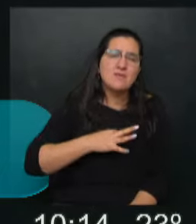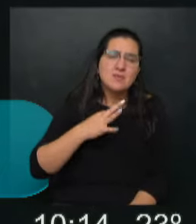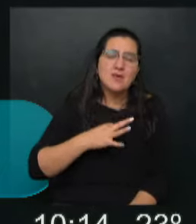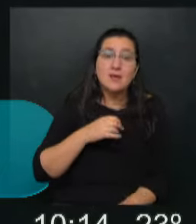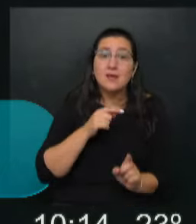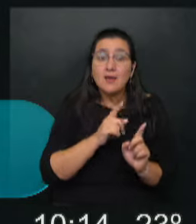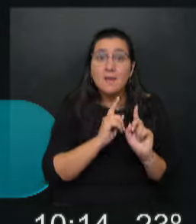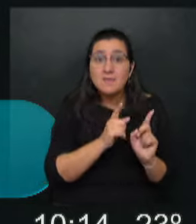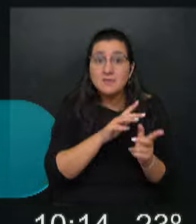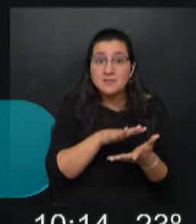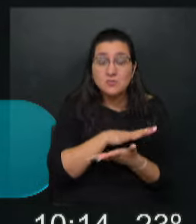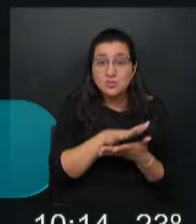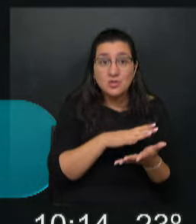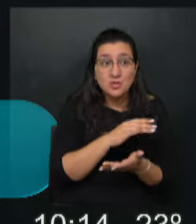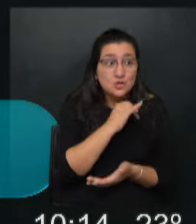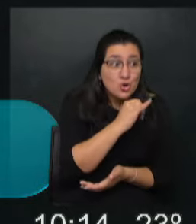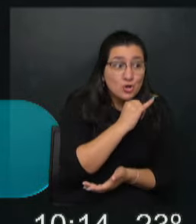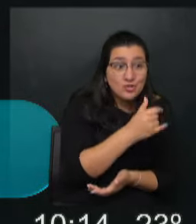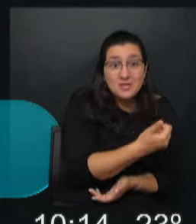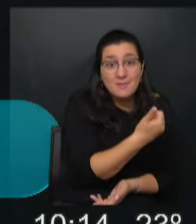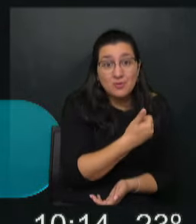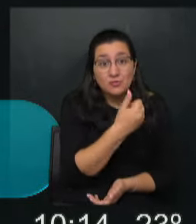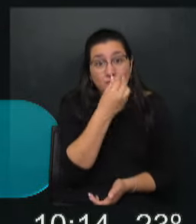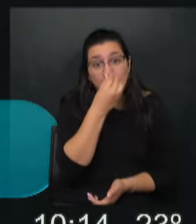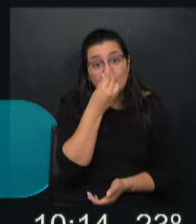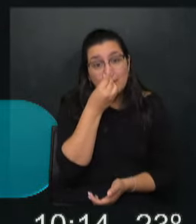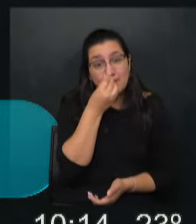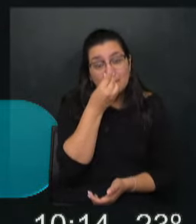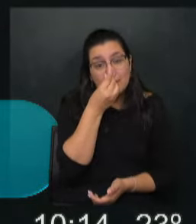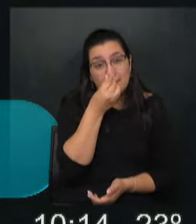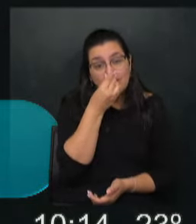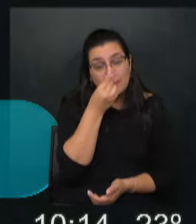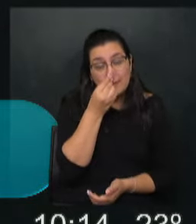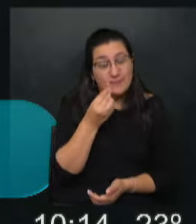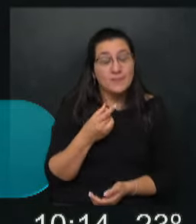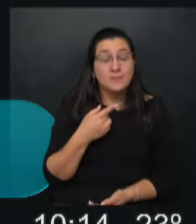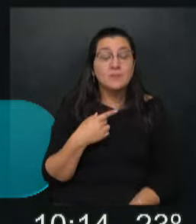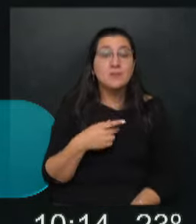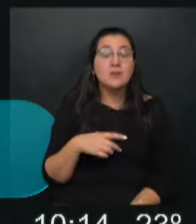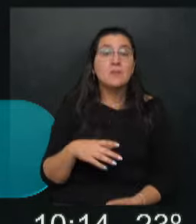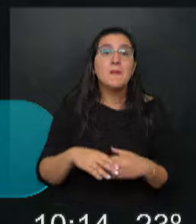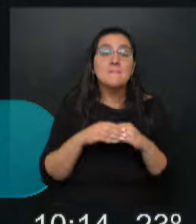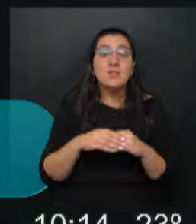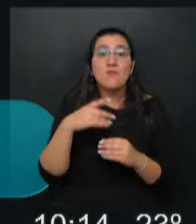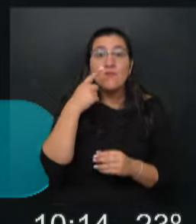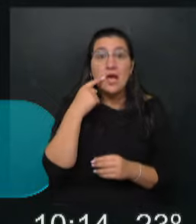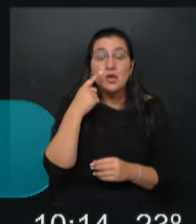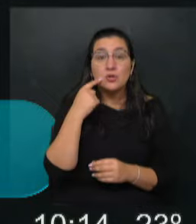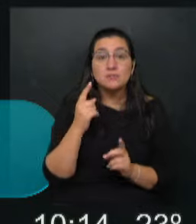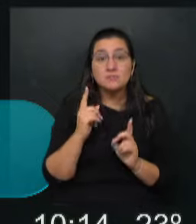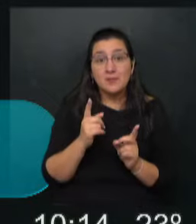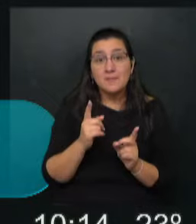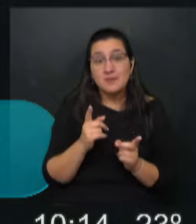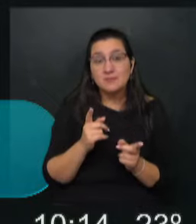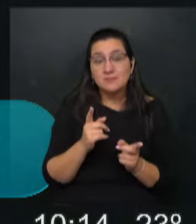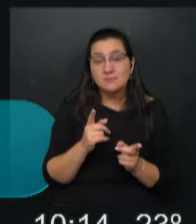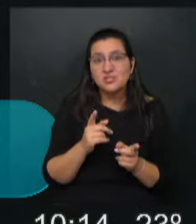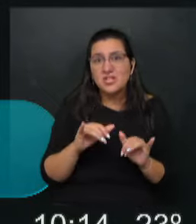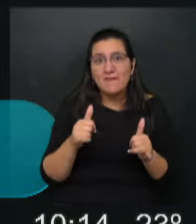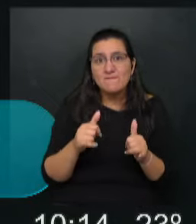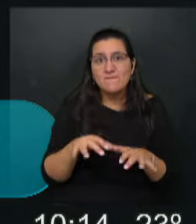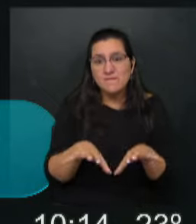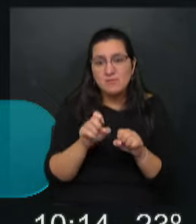mismo que yo y no nos lo pudimos decir hasta un amigo varón, hasta muchos años después, ya viviendo en